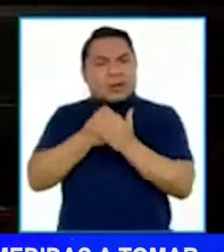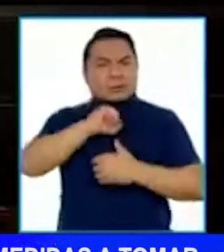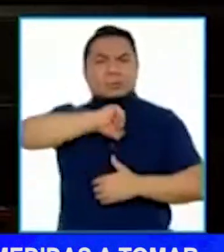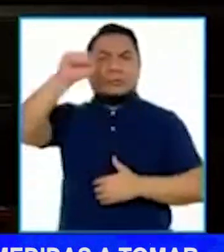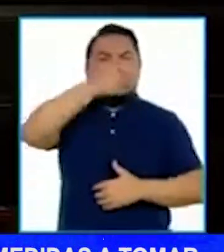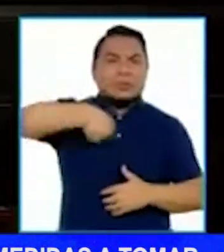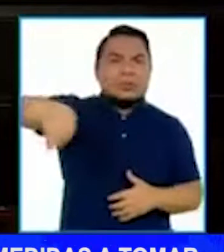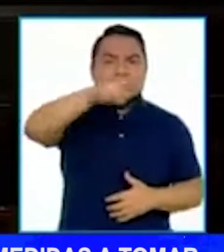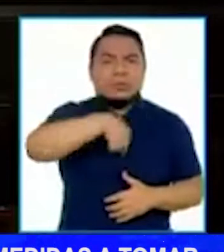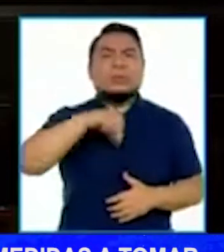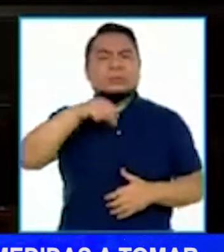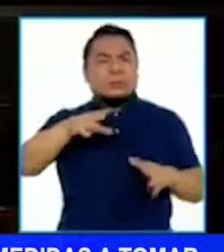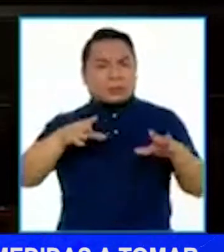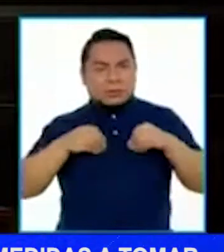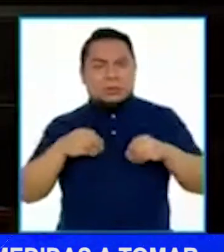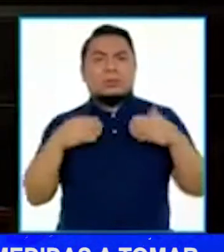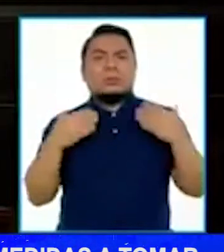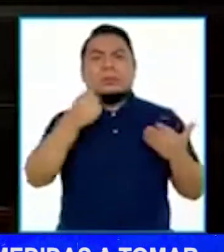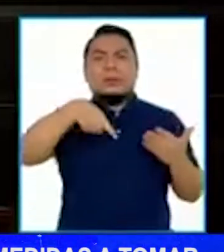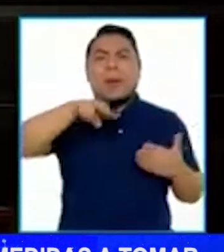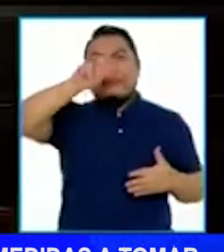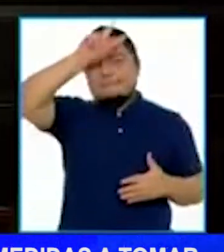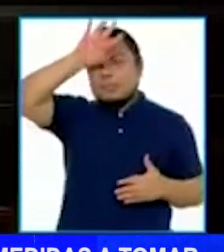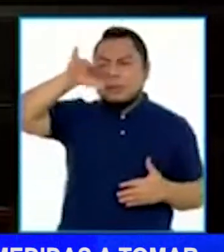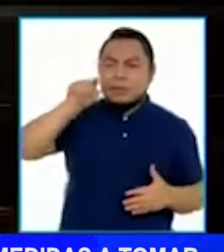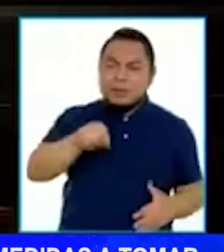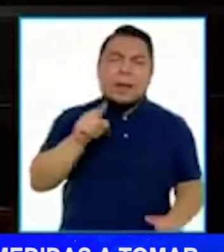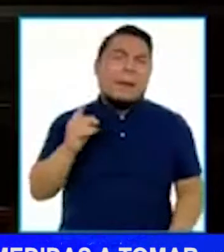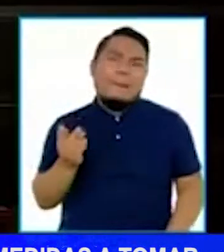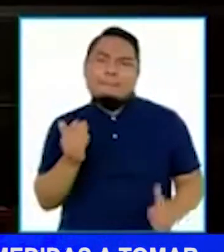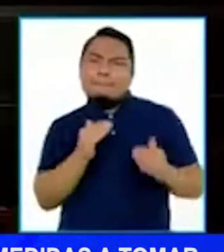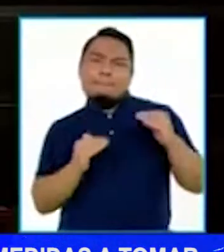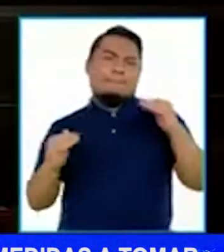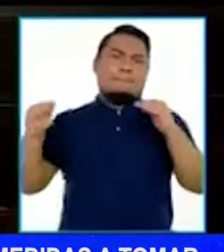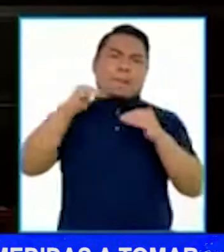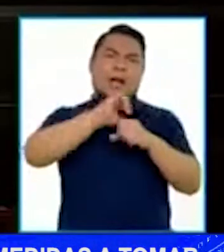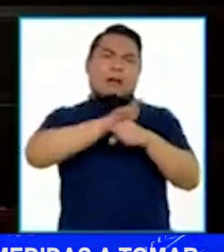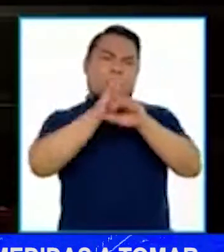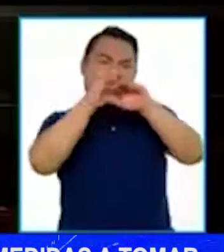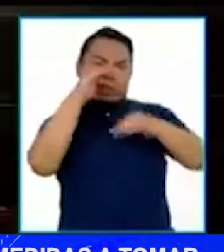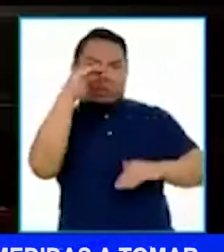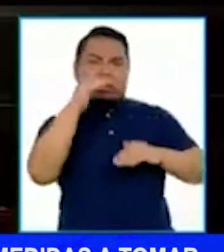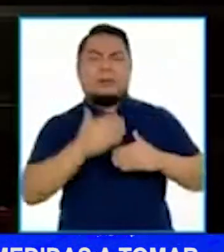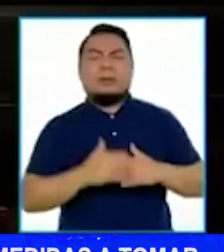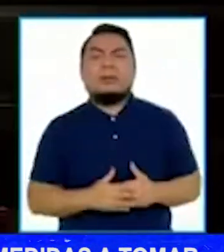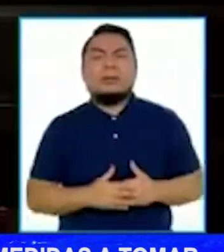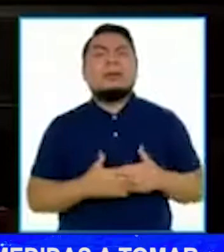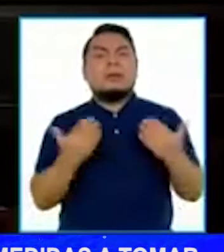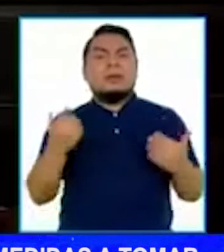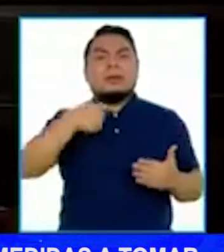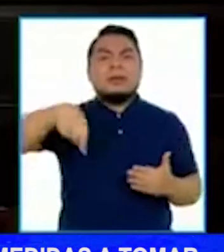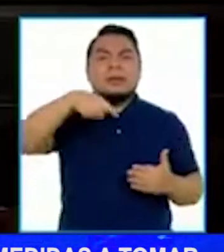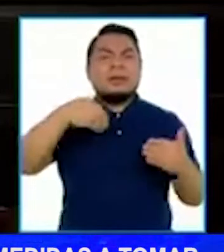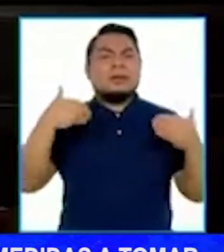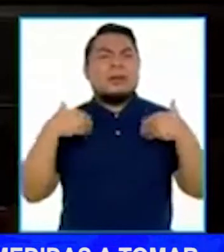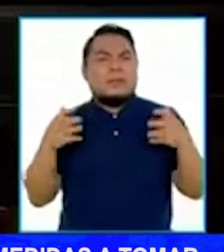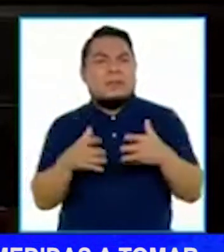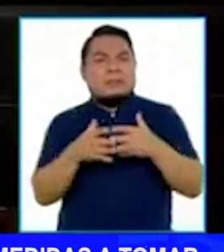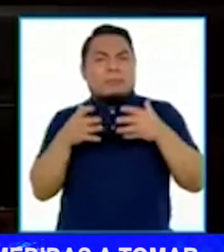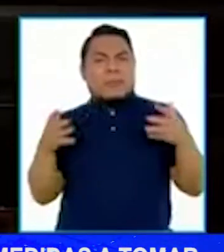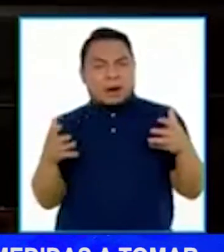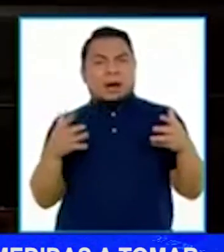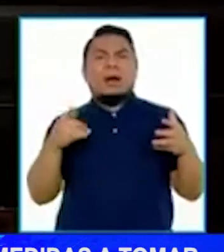triunfar, que reconocemos que nuestro país es más grande que sus problemas. Tenemos una